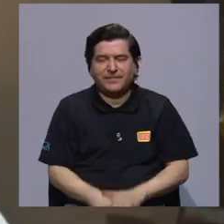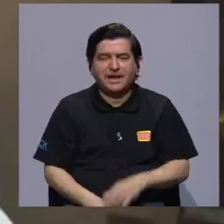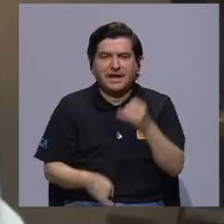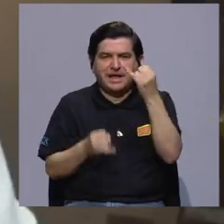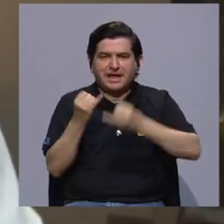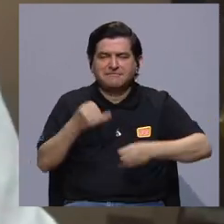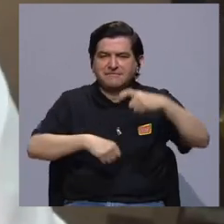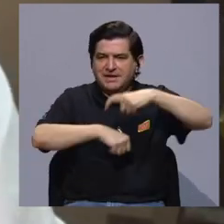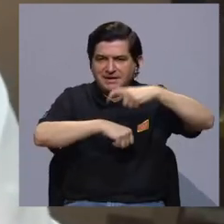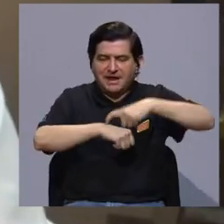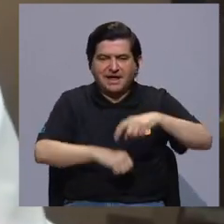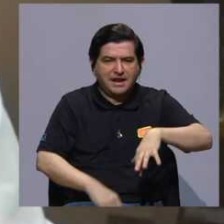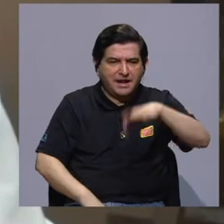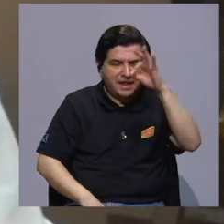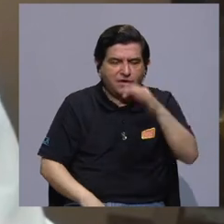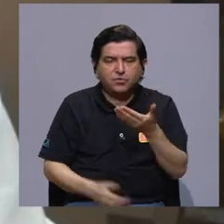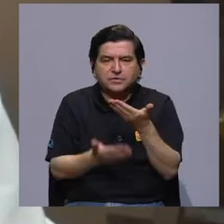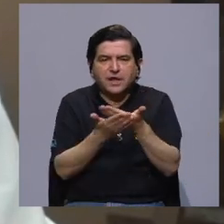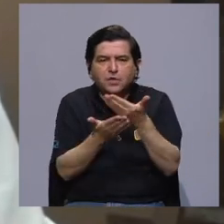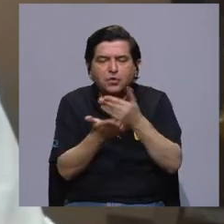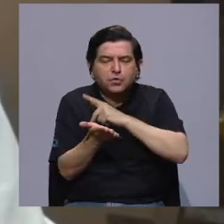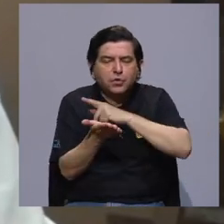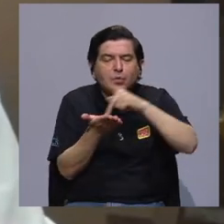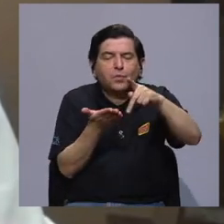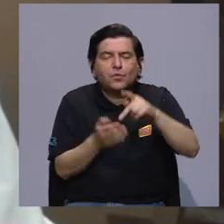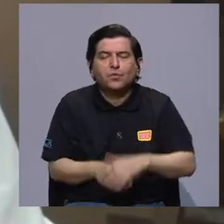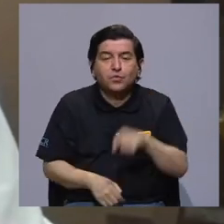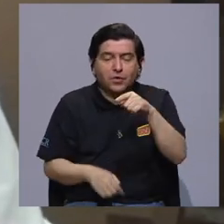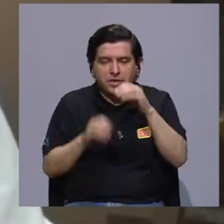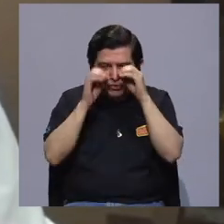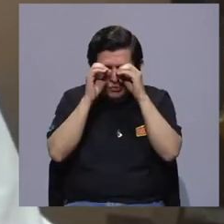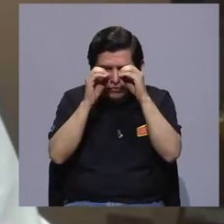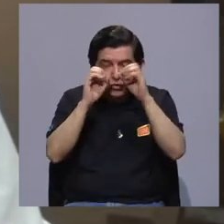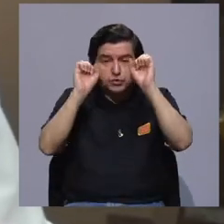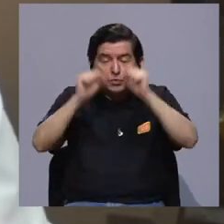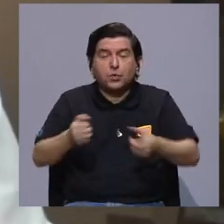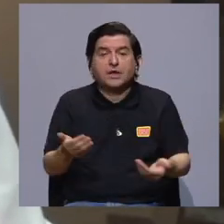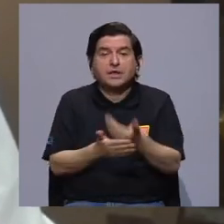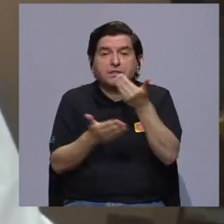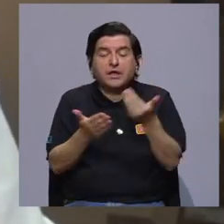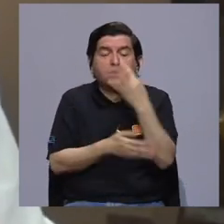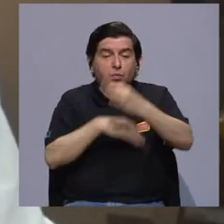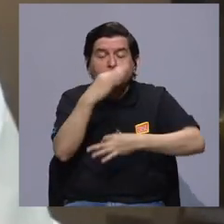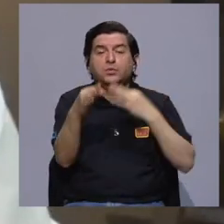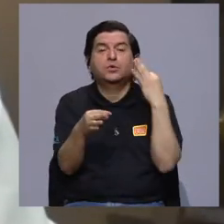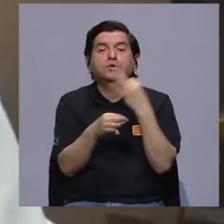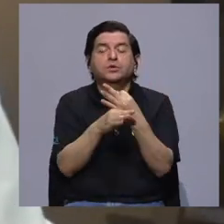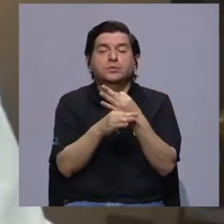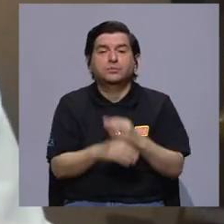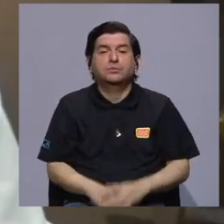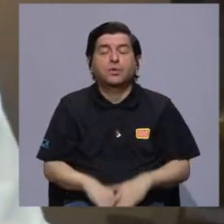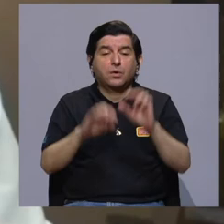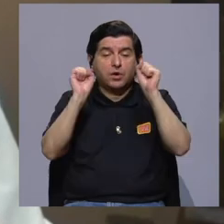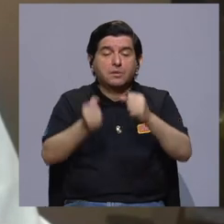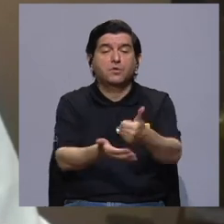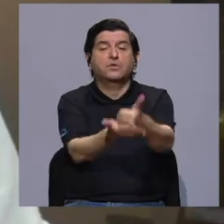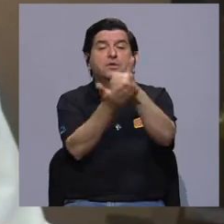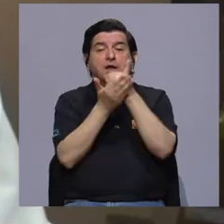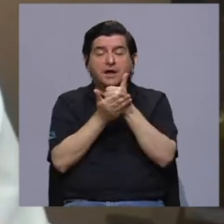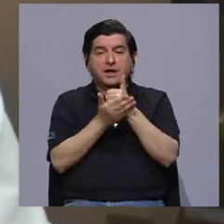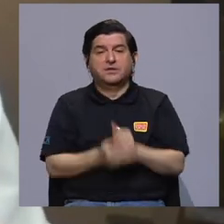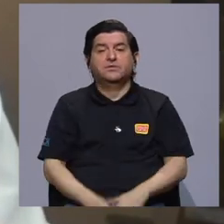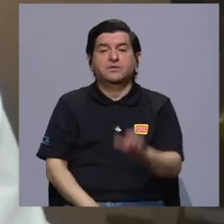en esta recta final, obtener en cultivo puro estos microbios que pueden ser una nueva especie y que podrían